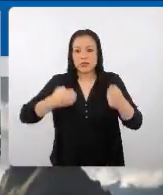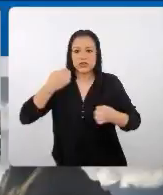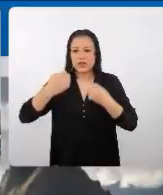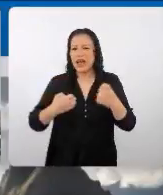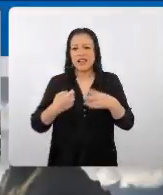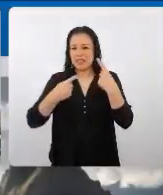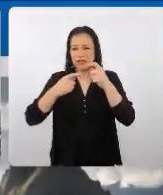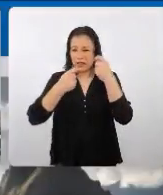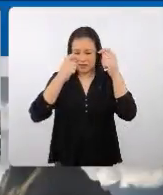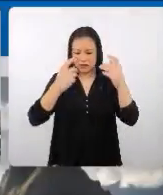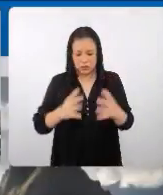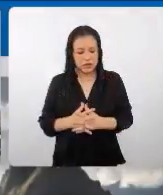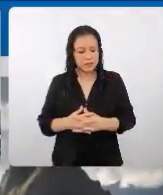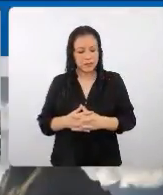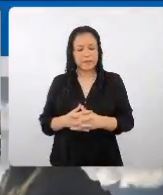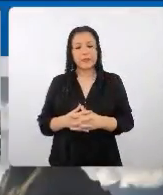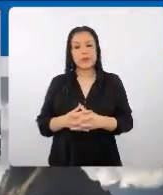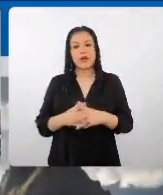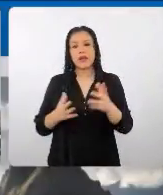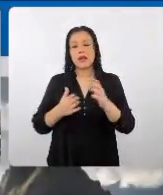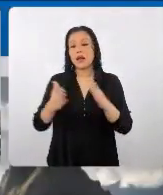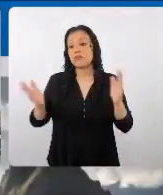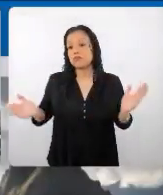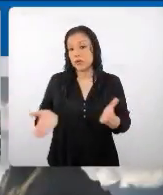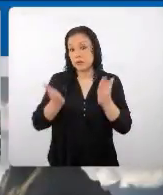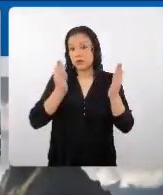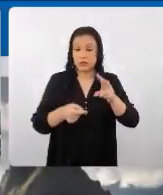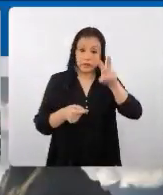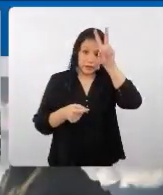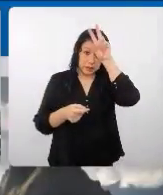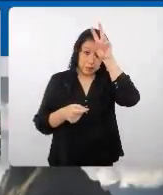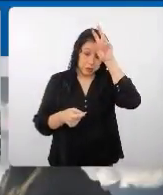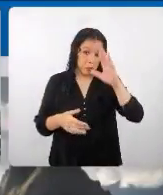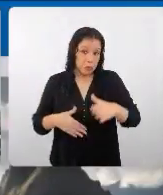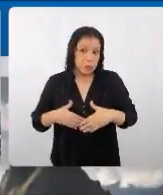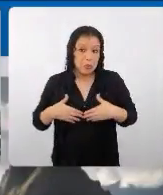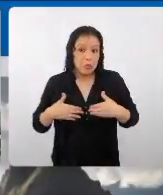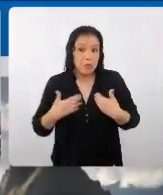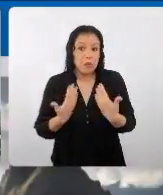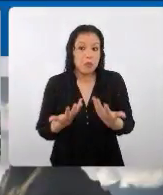otros aspectos en el que la promoción de Perú podría